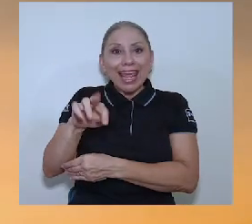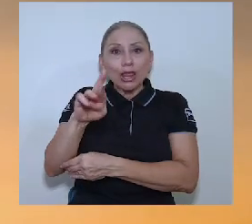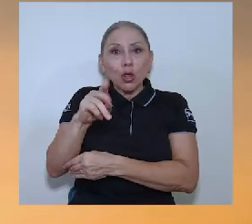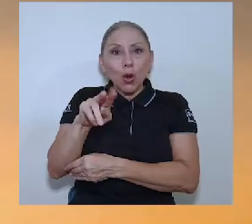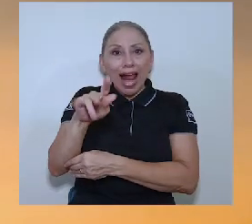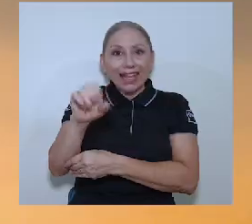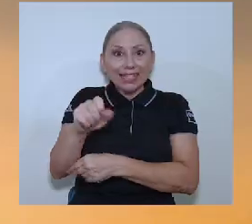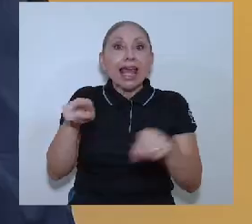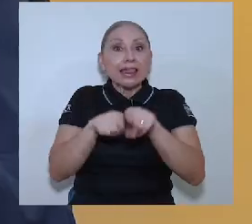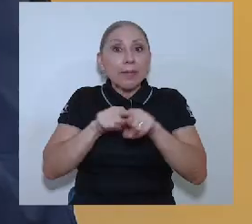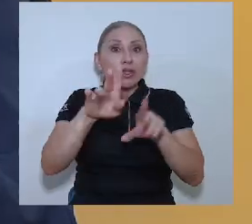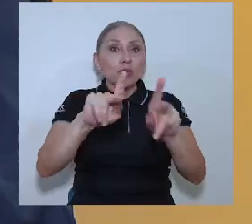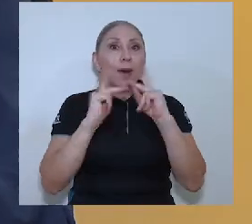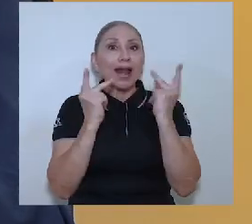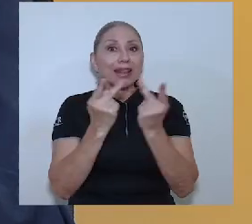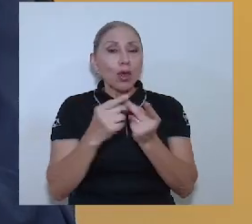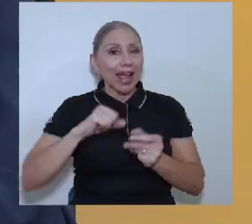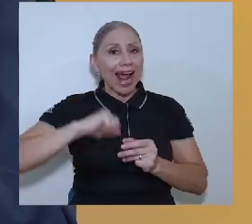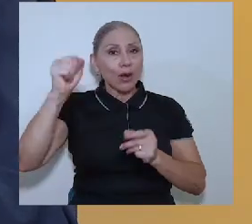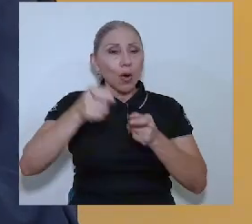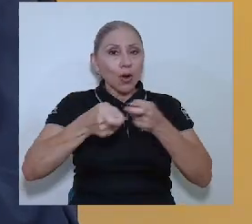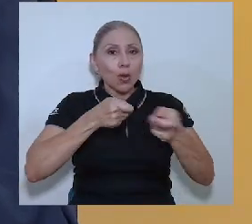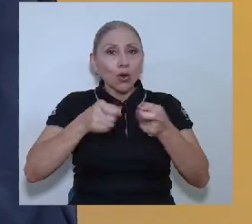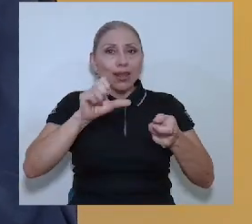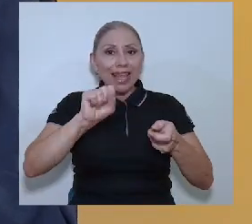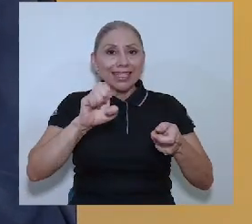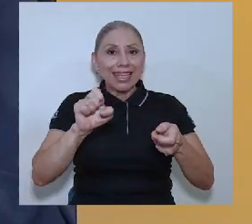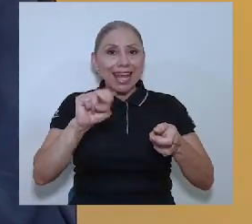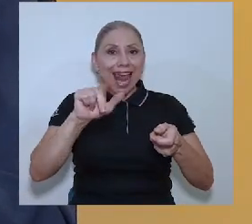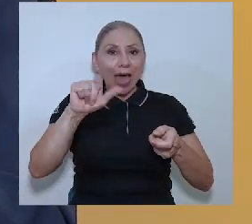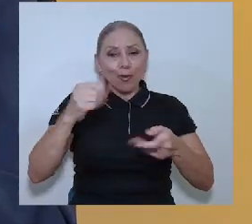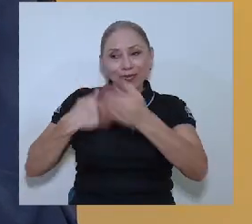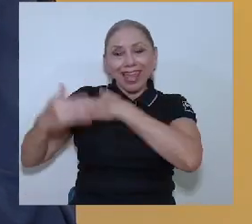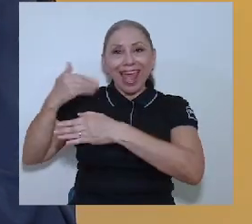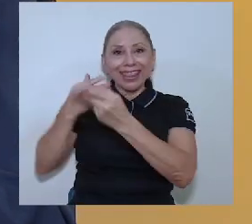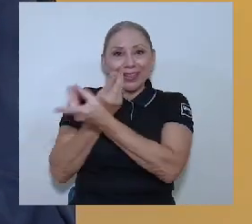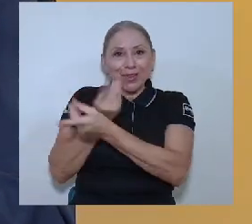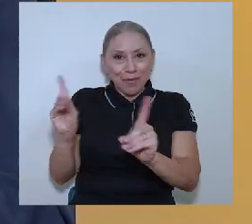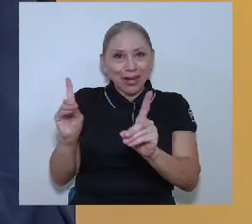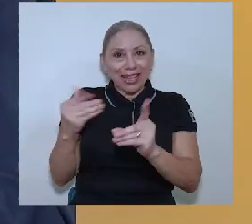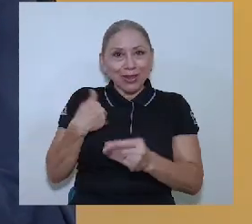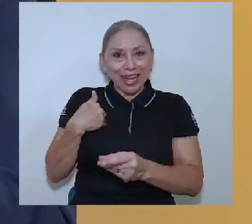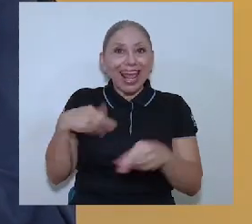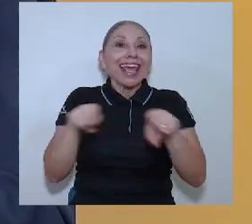el control del Senado que tenían los demócratas y mantuviera el